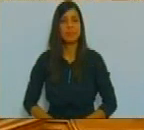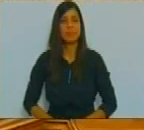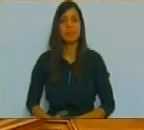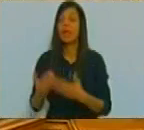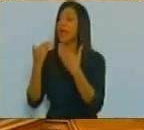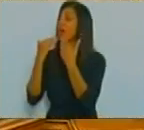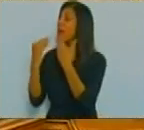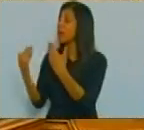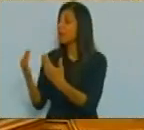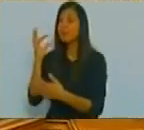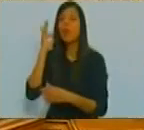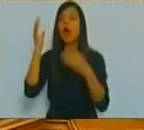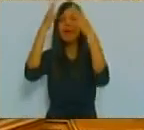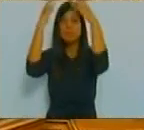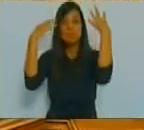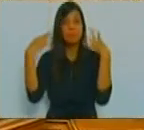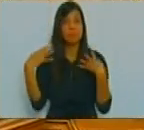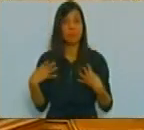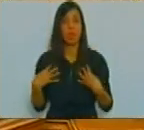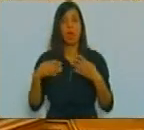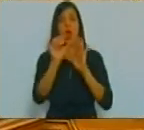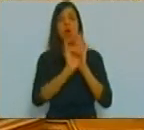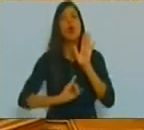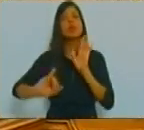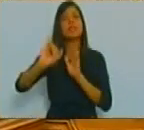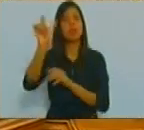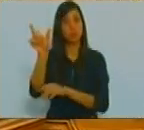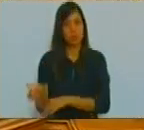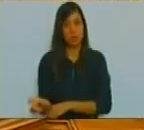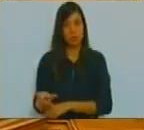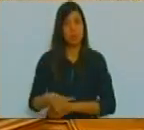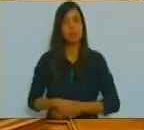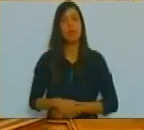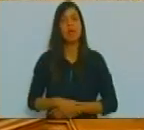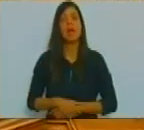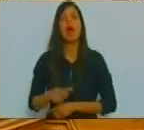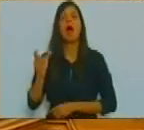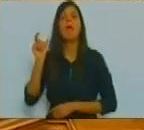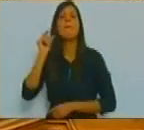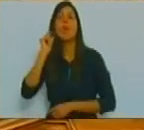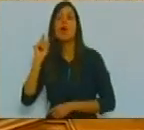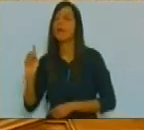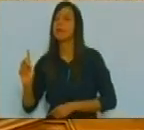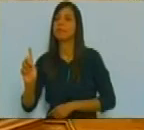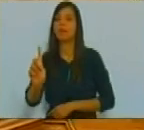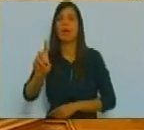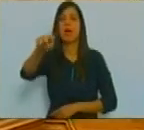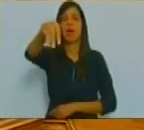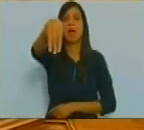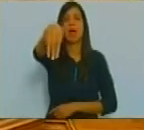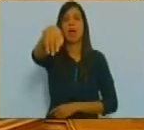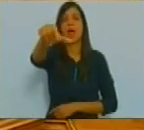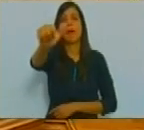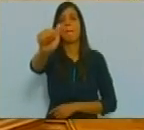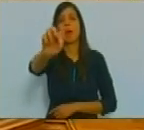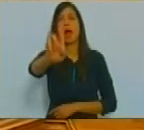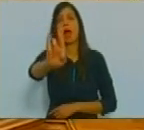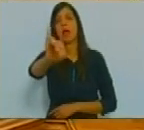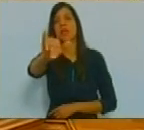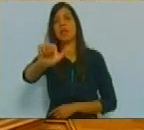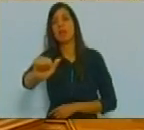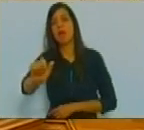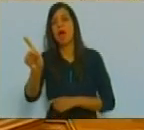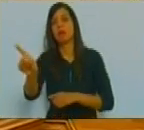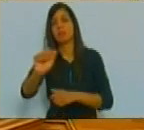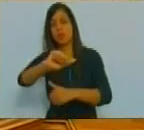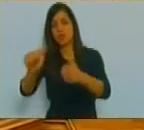en ahora delgado y yo voy a darle la palabra a la constituyente maría alejandra díaz vicepresidente de la comisión de justicia